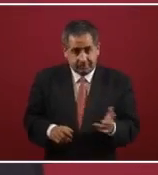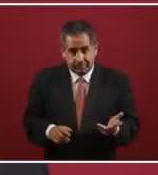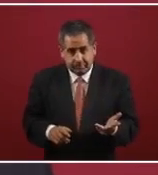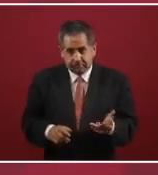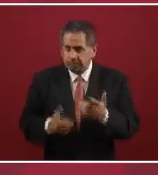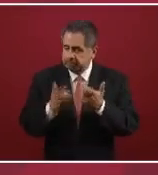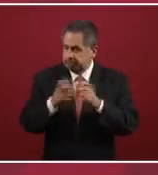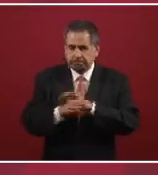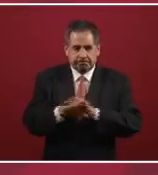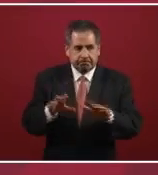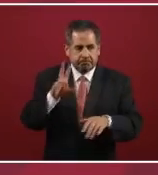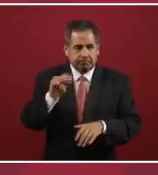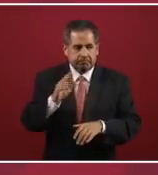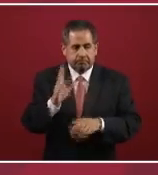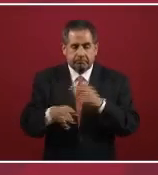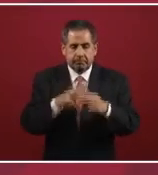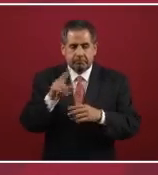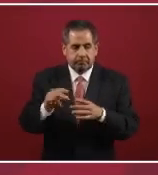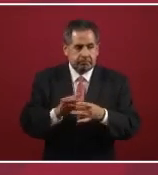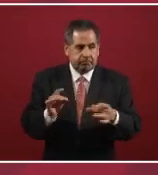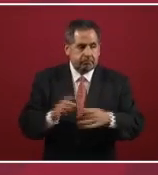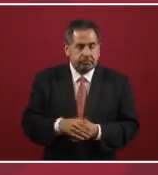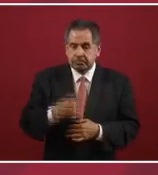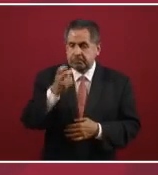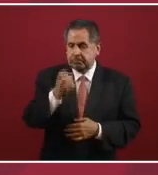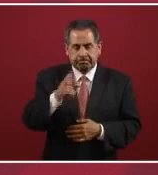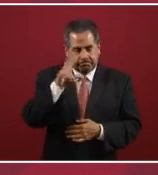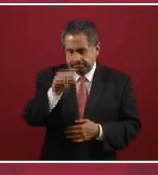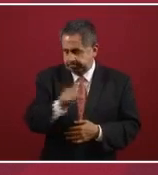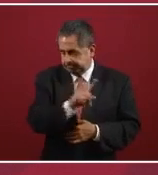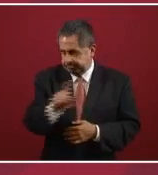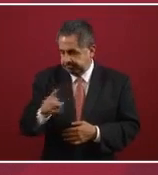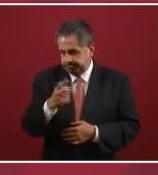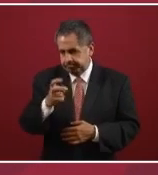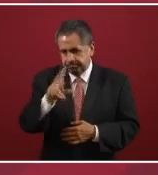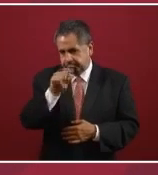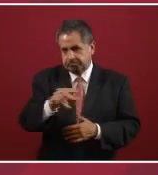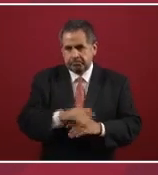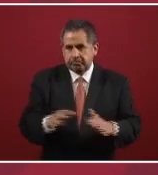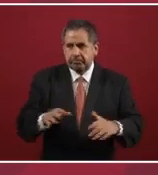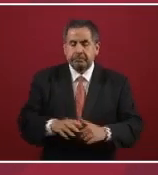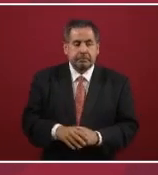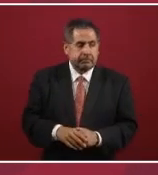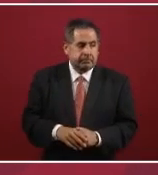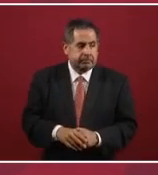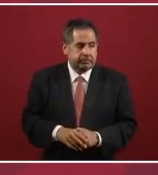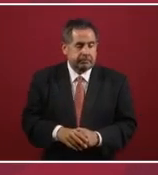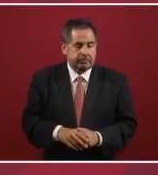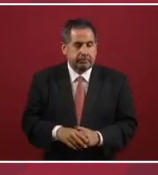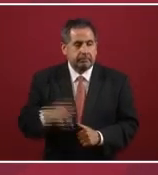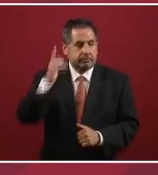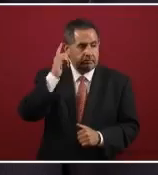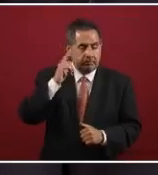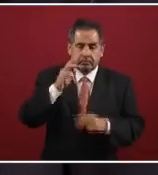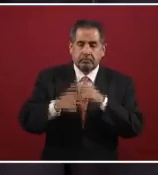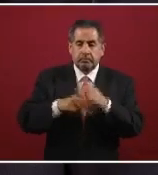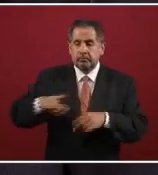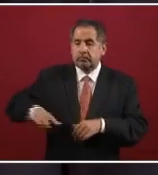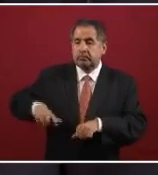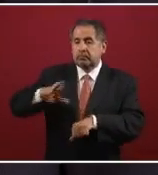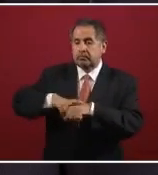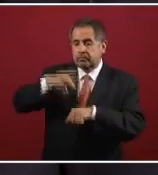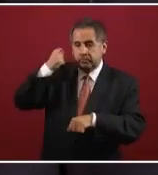eso no así no es la cosa entonces ojalá y el gobernador de tabasco